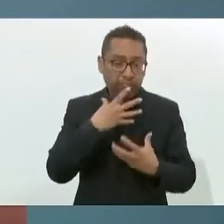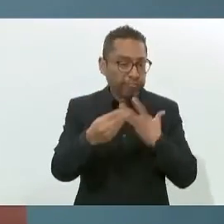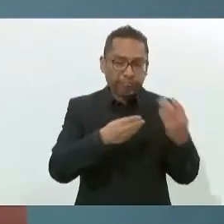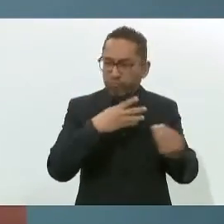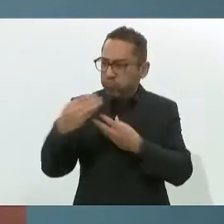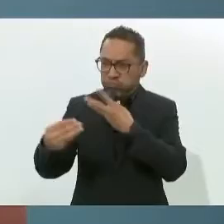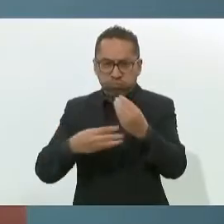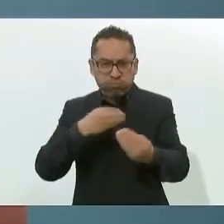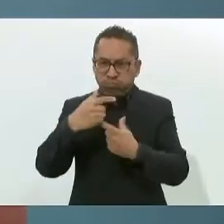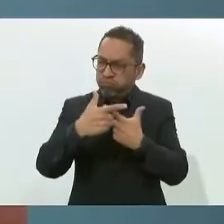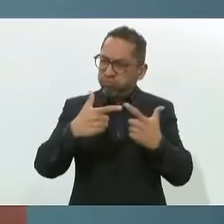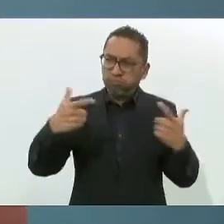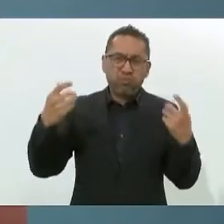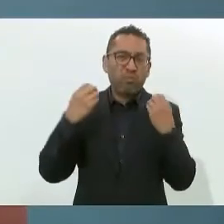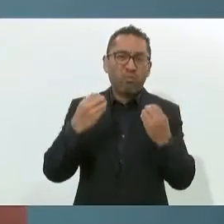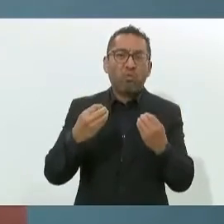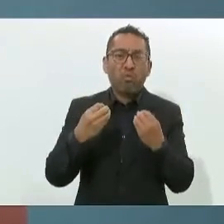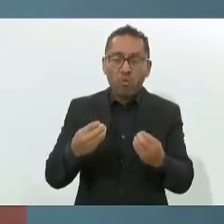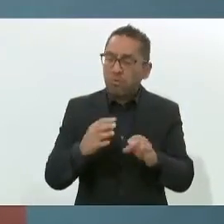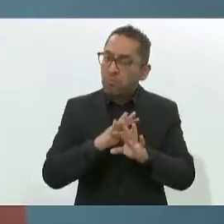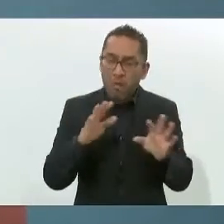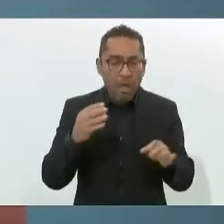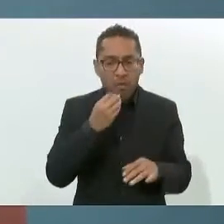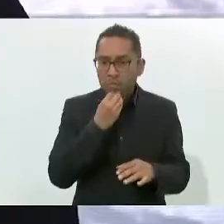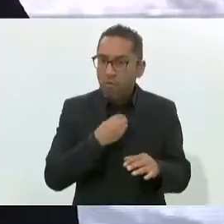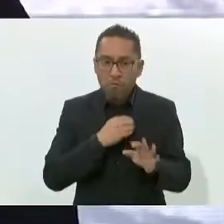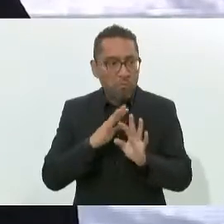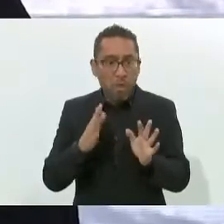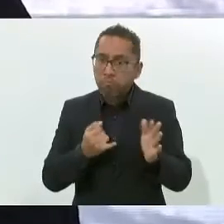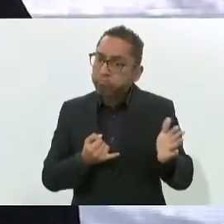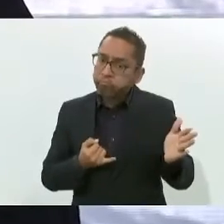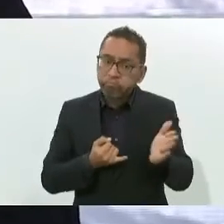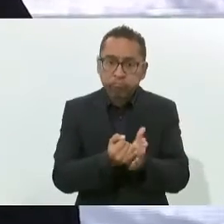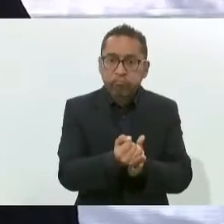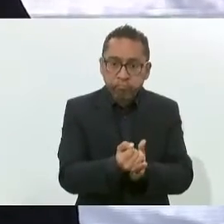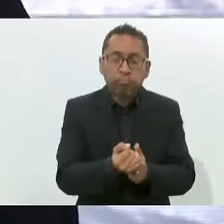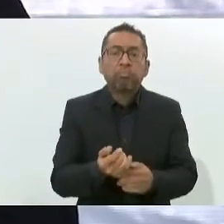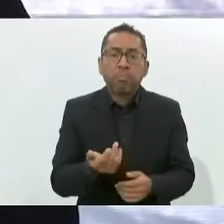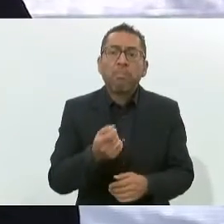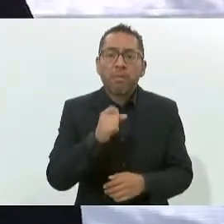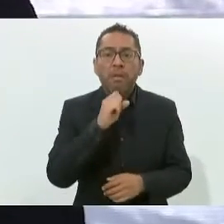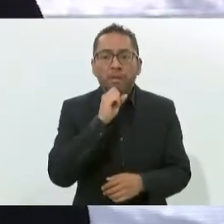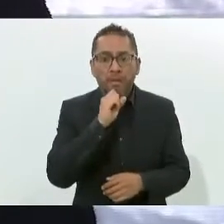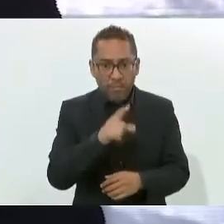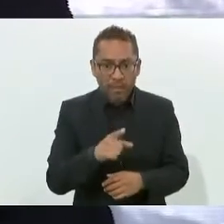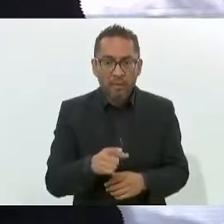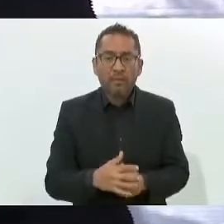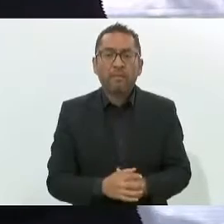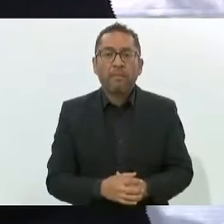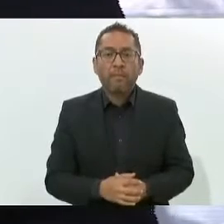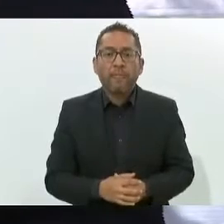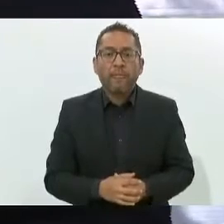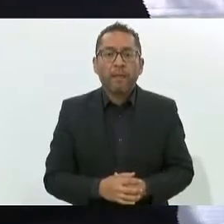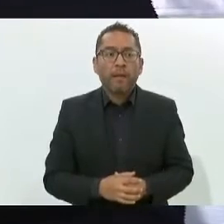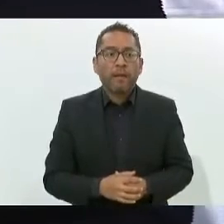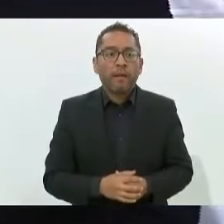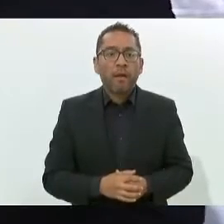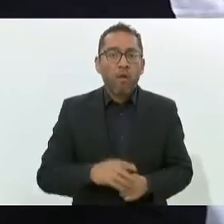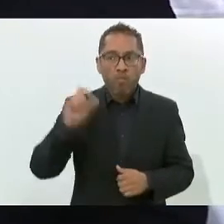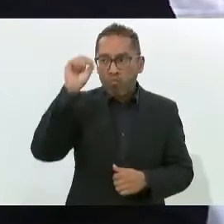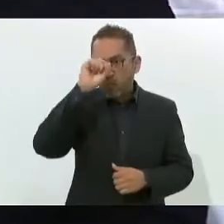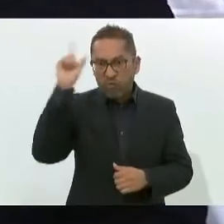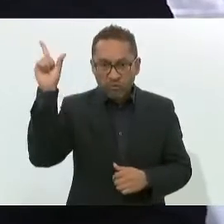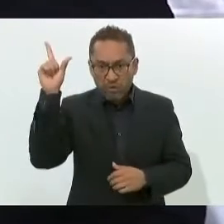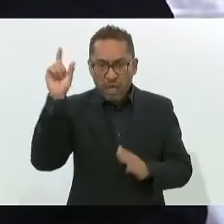contagios. Se tomó la decisión también de manera profesional,